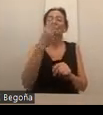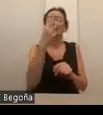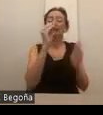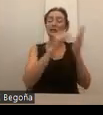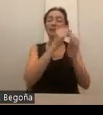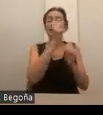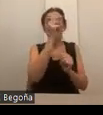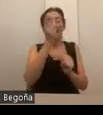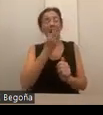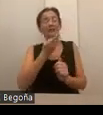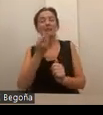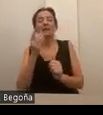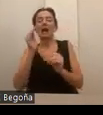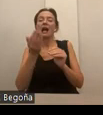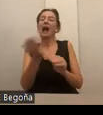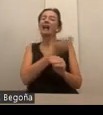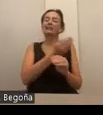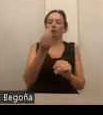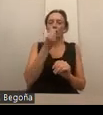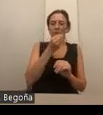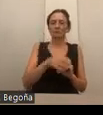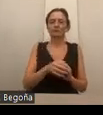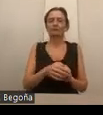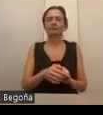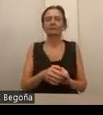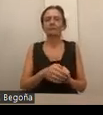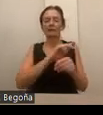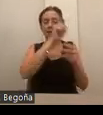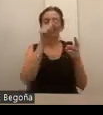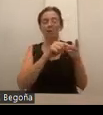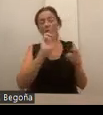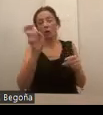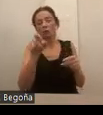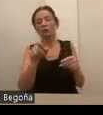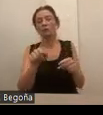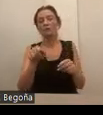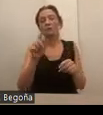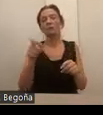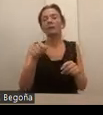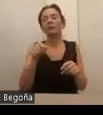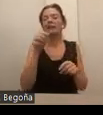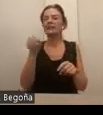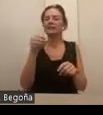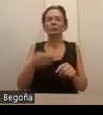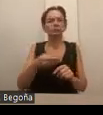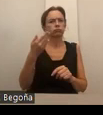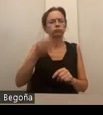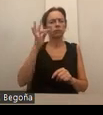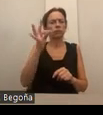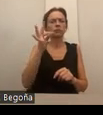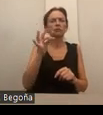He querido recoger también el Cistus incanus, que quizás es uno de los más antioxidantes que tenemos. Hemos visto